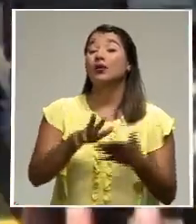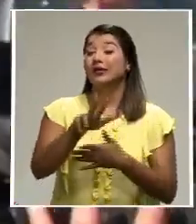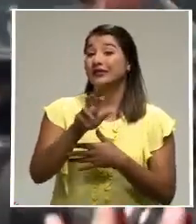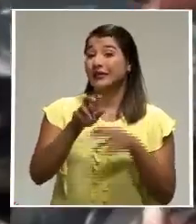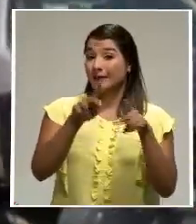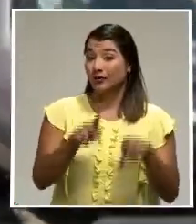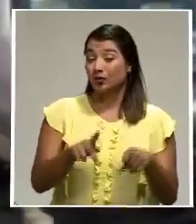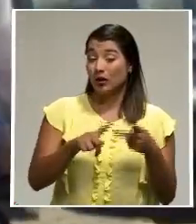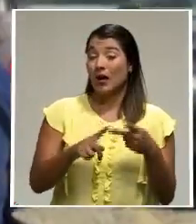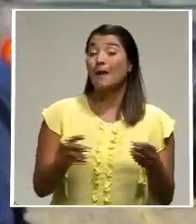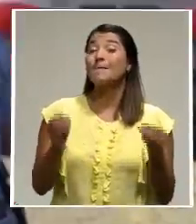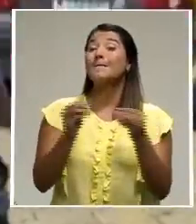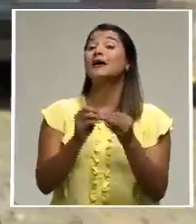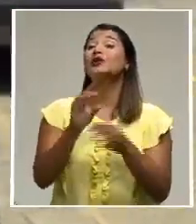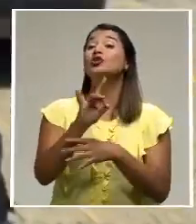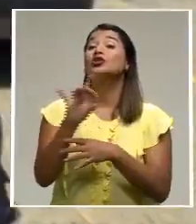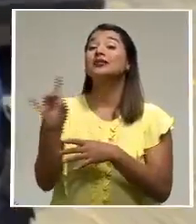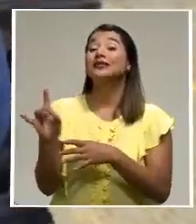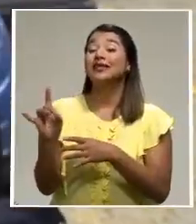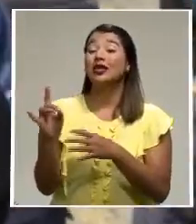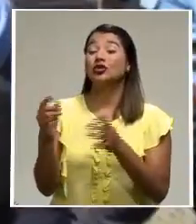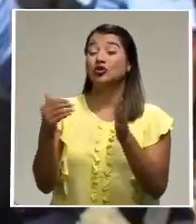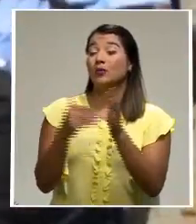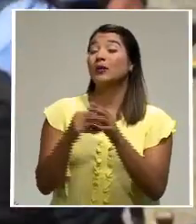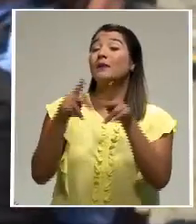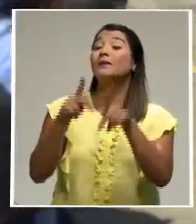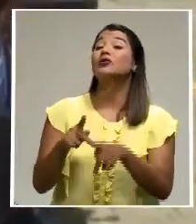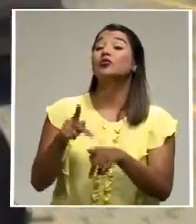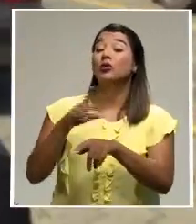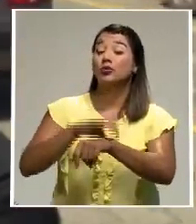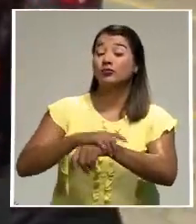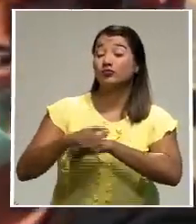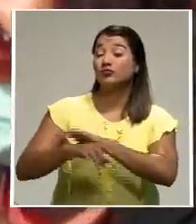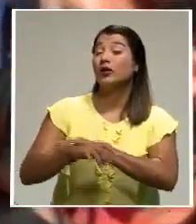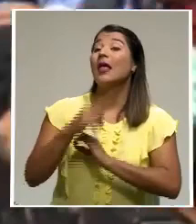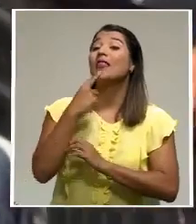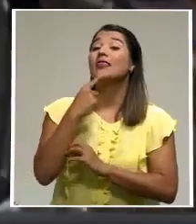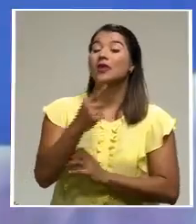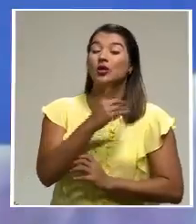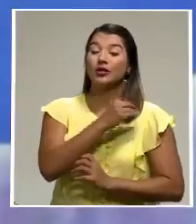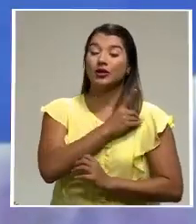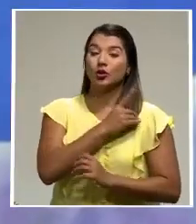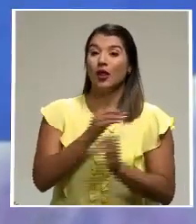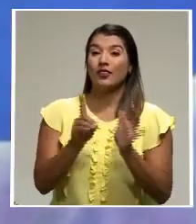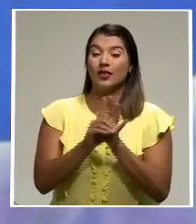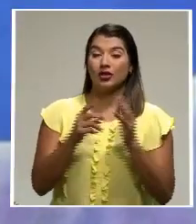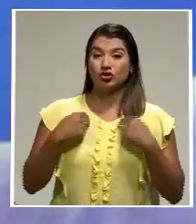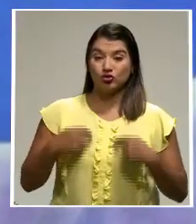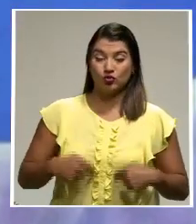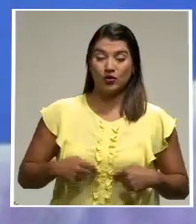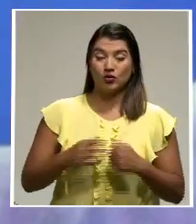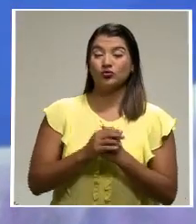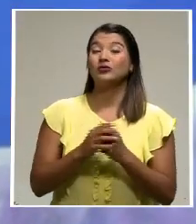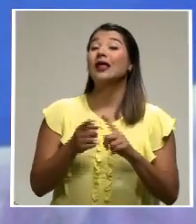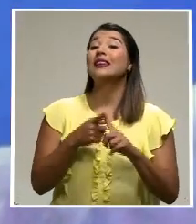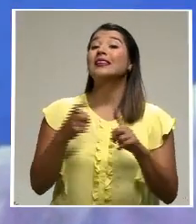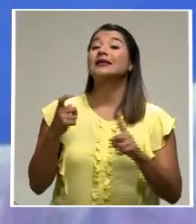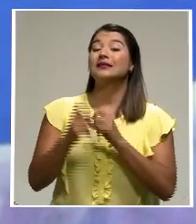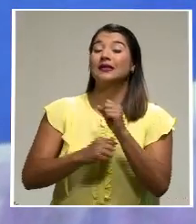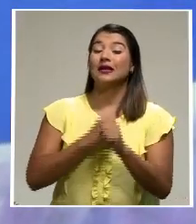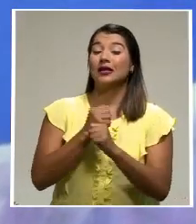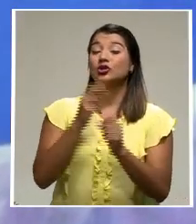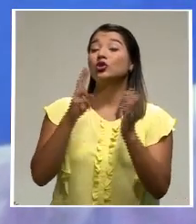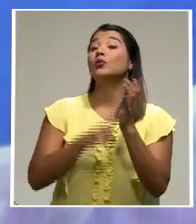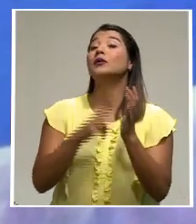88.000 exiliados, según la Comisión Interamericana de Derechos Humanos. Desde 2007 está en el poder Daniel Ortega,